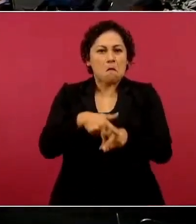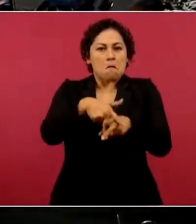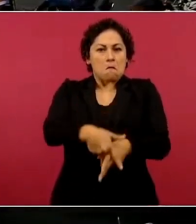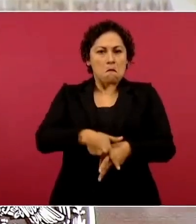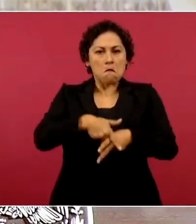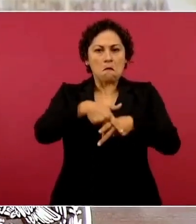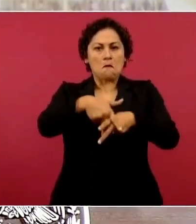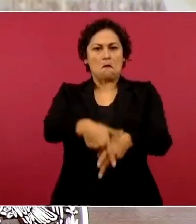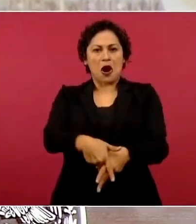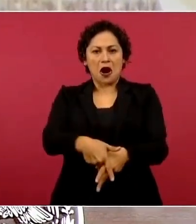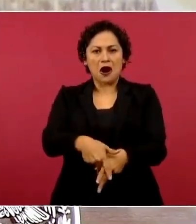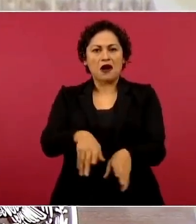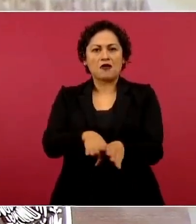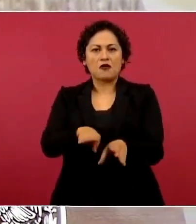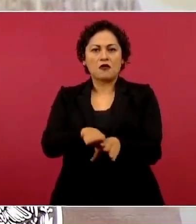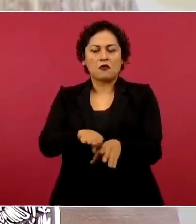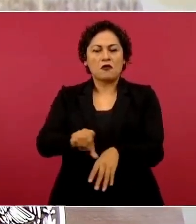como Higgins,